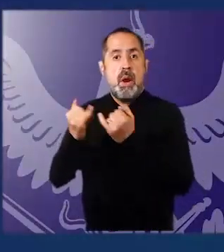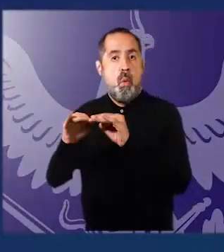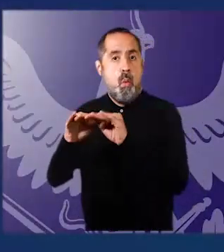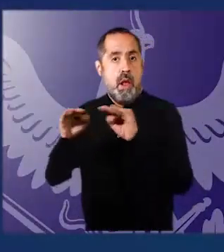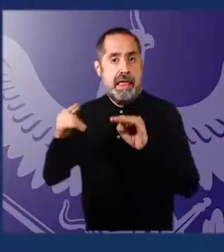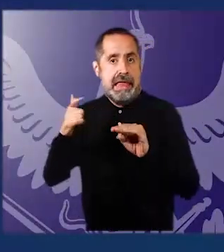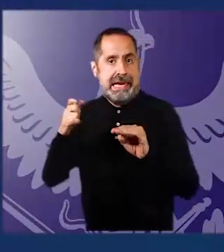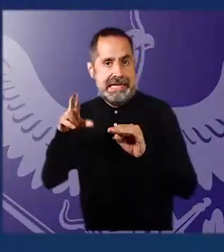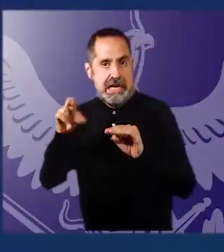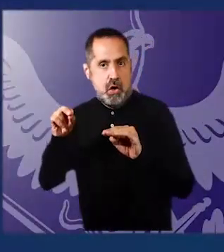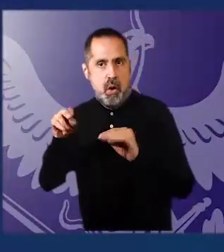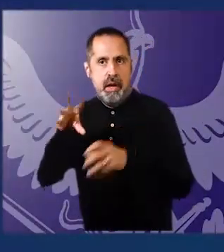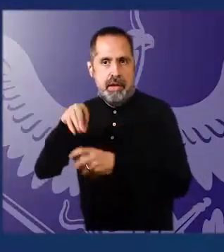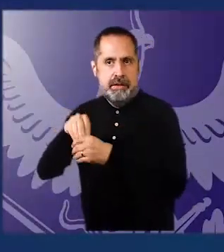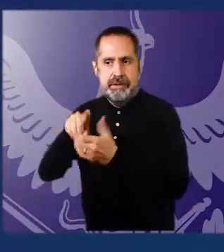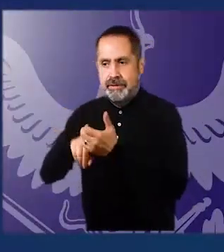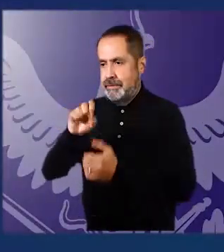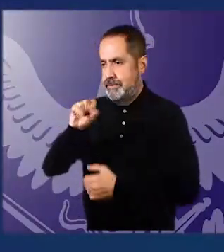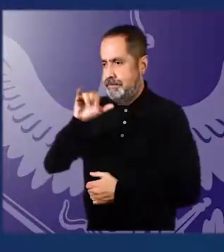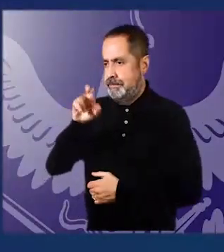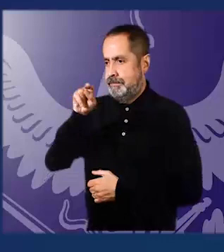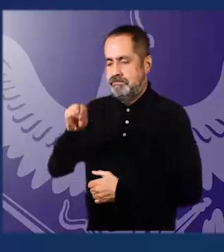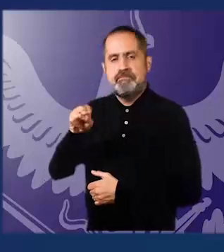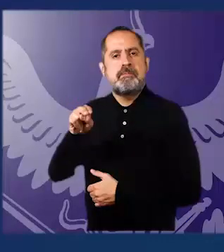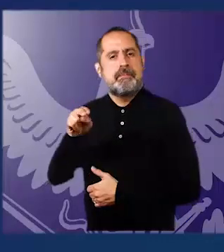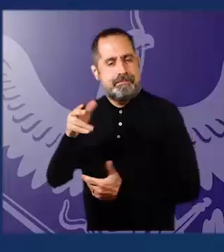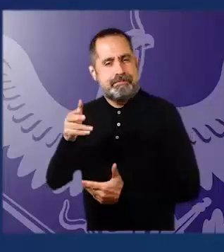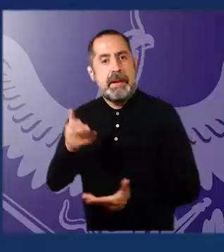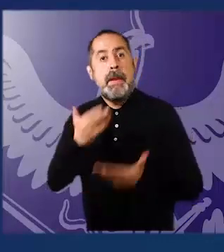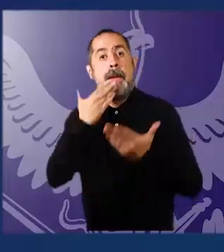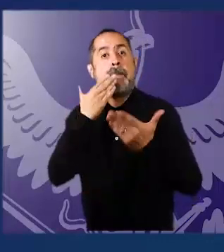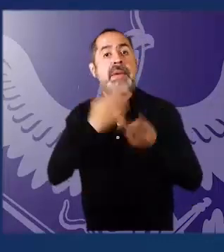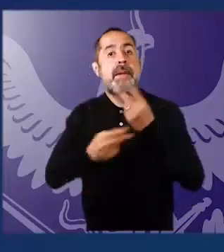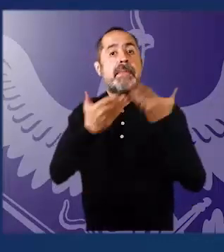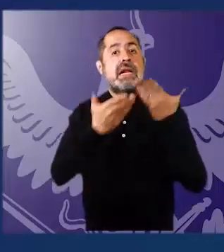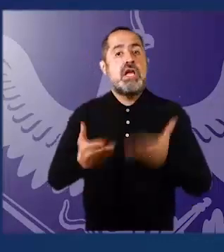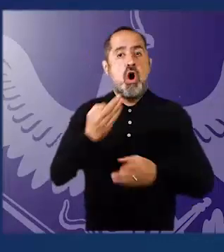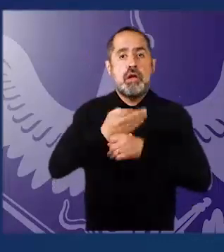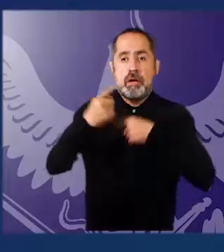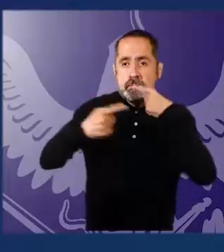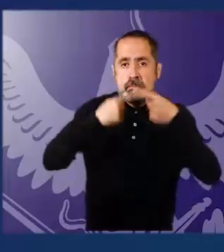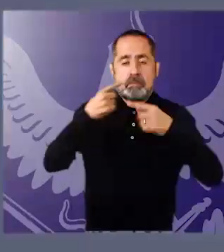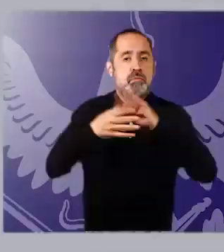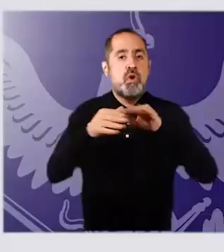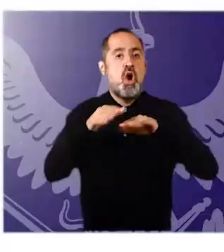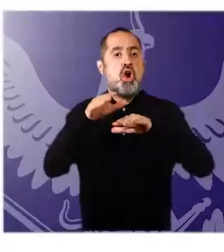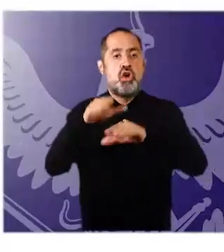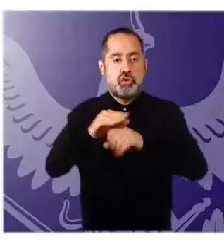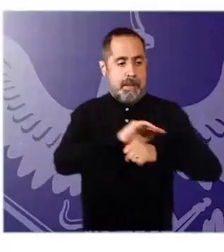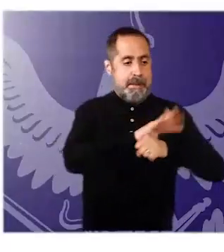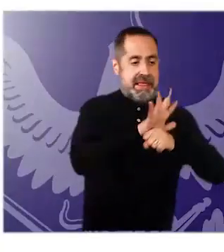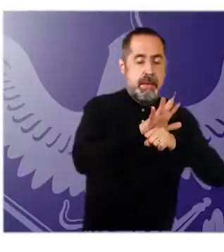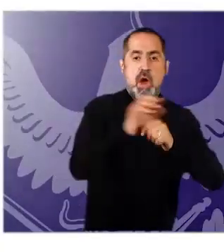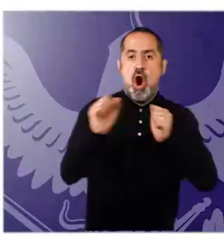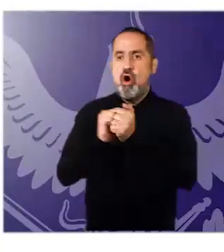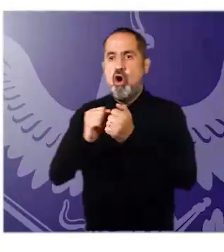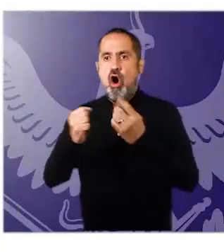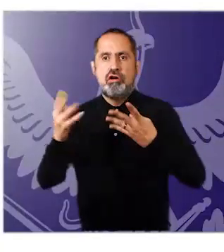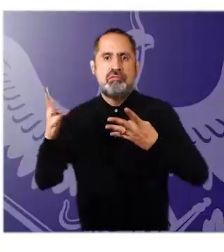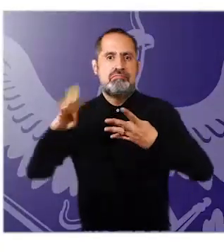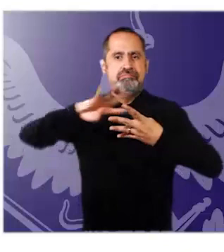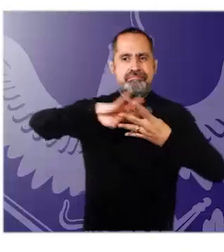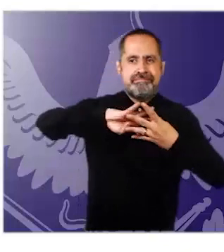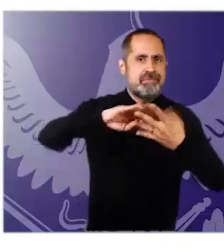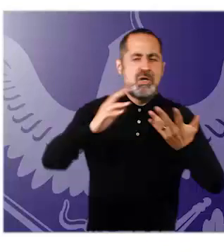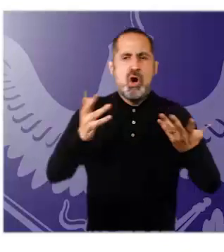La Unidad General de Igualdad de Género de la Suprema Corte de Justicia de la Nación les da la bienvenida al conversatorio La pandemia desde la